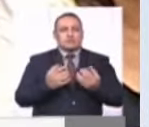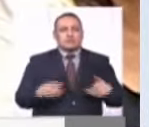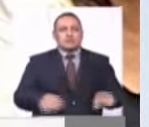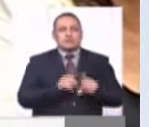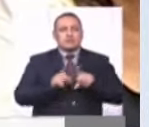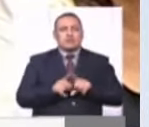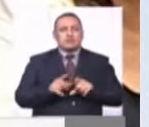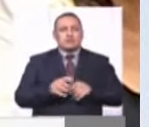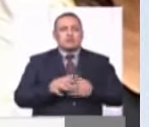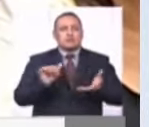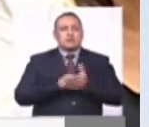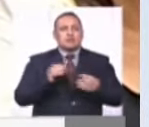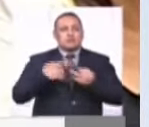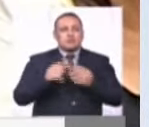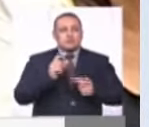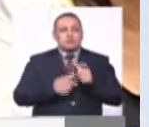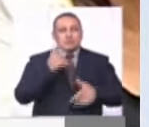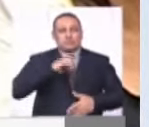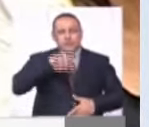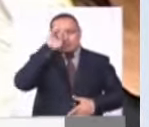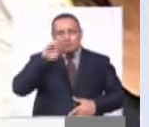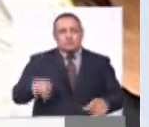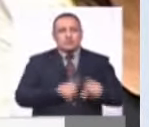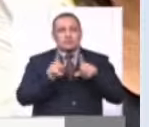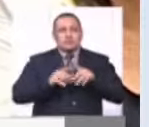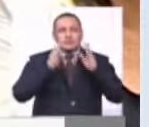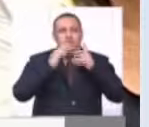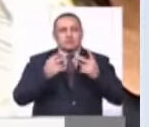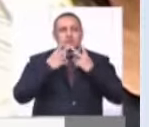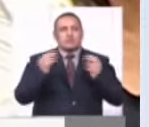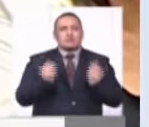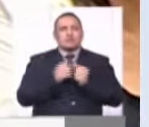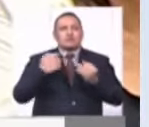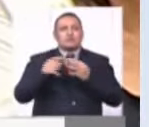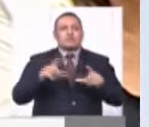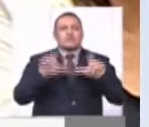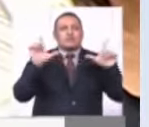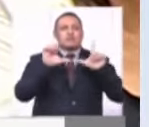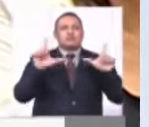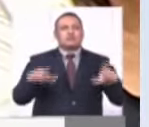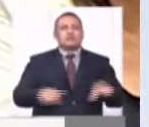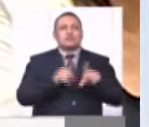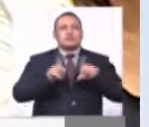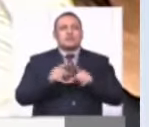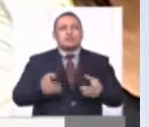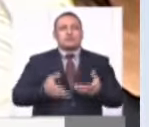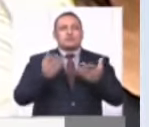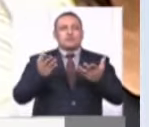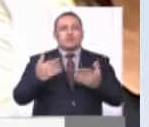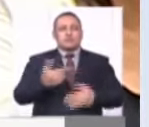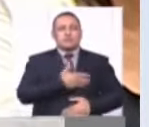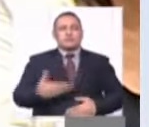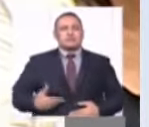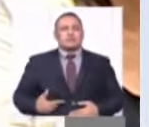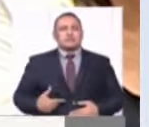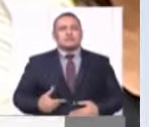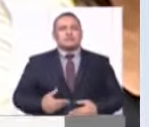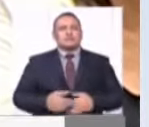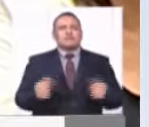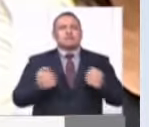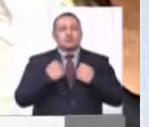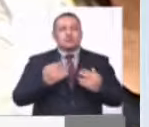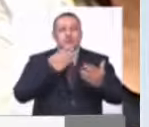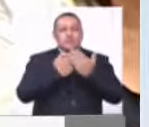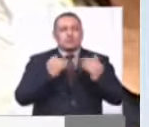y a todos los peruanos y a todos que nos están escuchando y a los medios de prensa. Por su intermedio, señor presidente, me